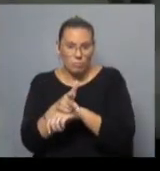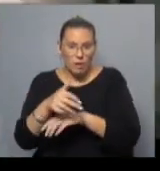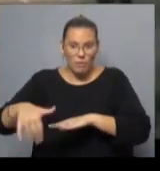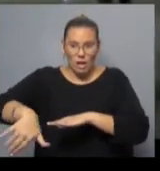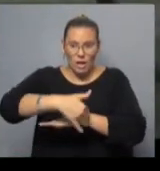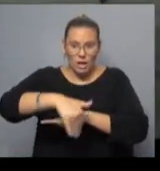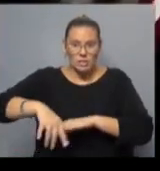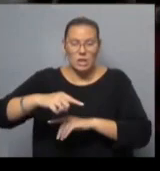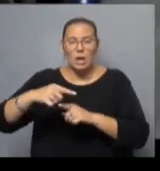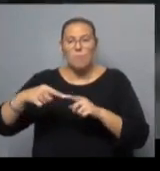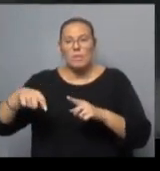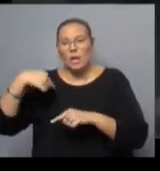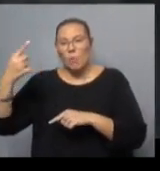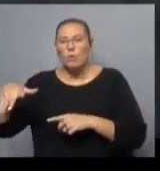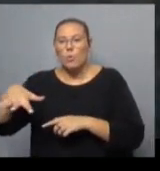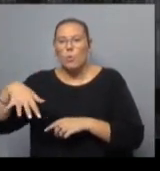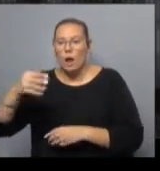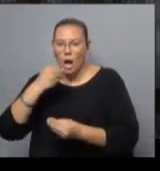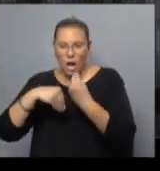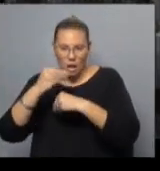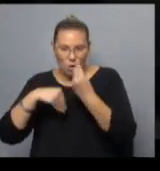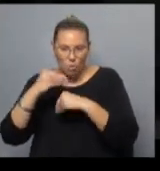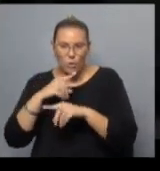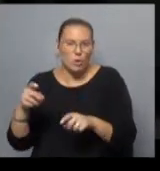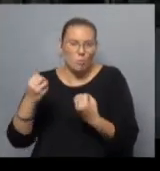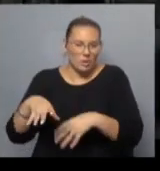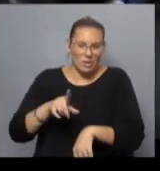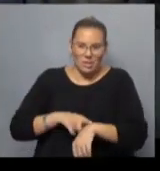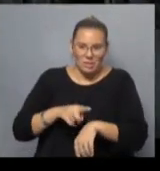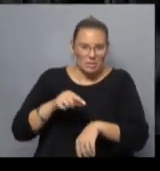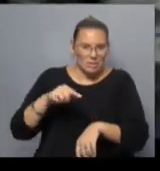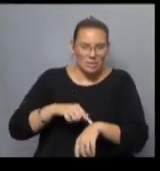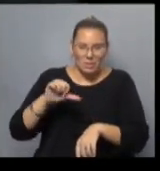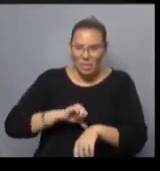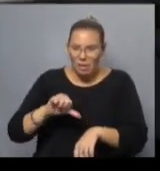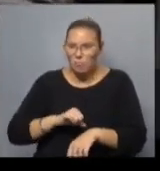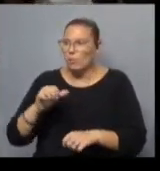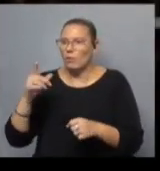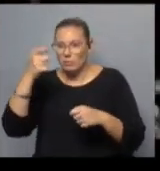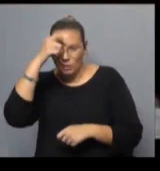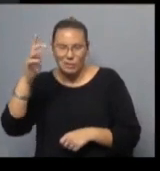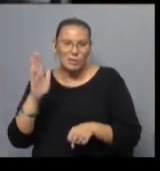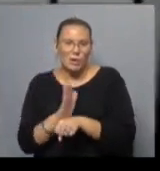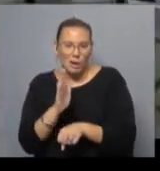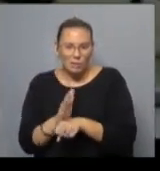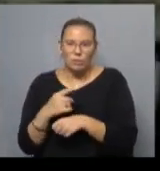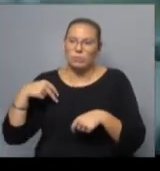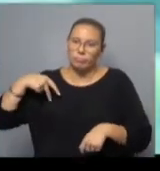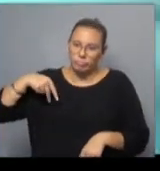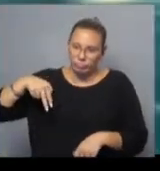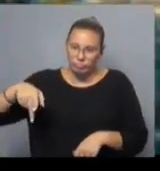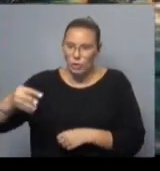y a la media cuadra tengas una base de almuerzo, como para que no perder el tiempo de los técnicos, de actores y todos, para que caminen hasta la